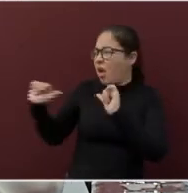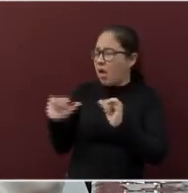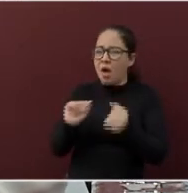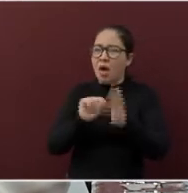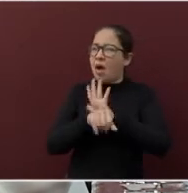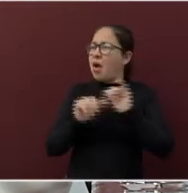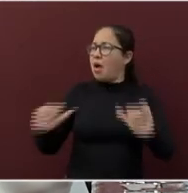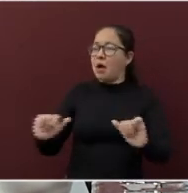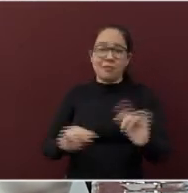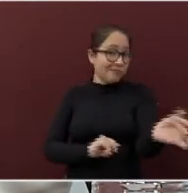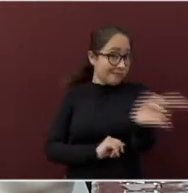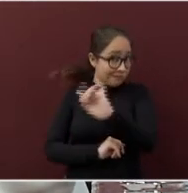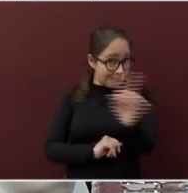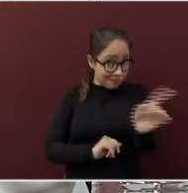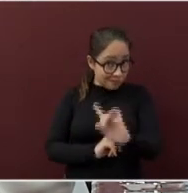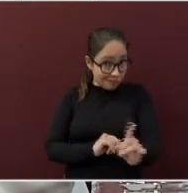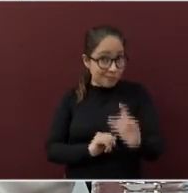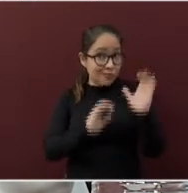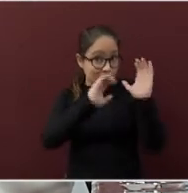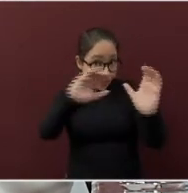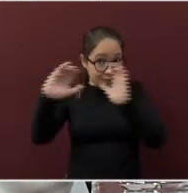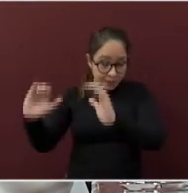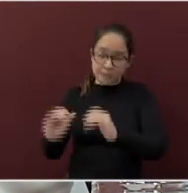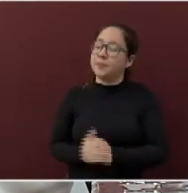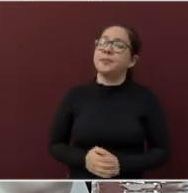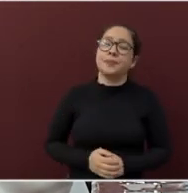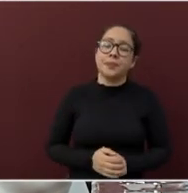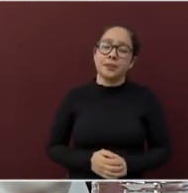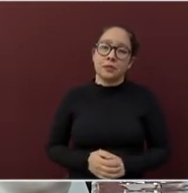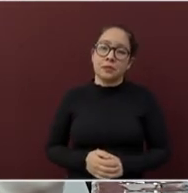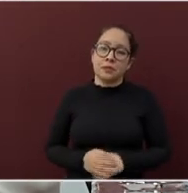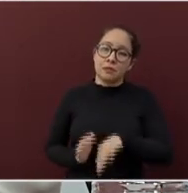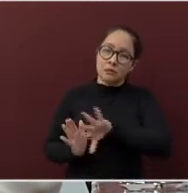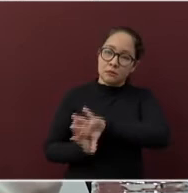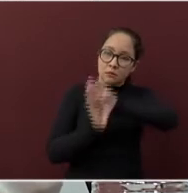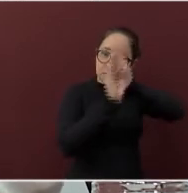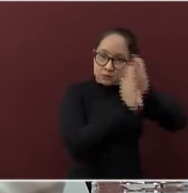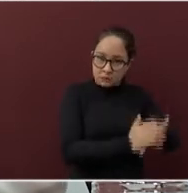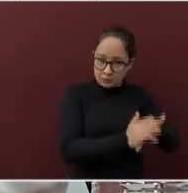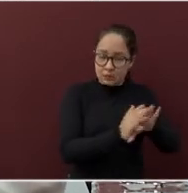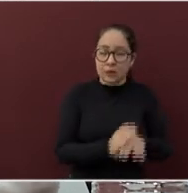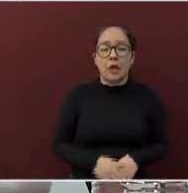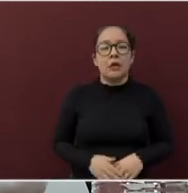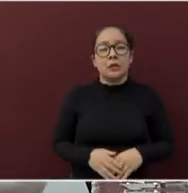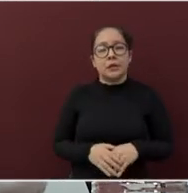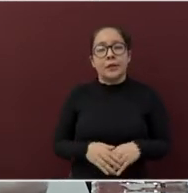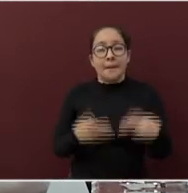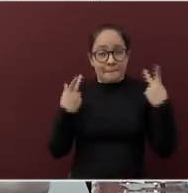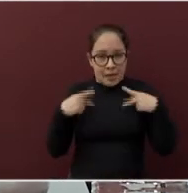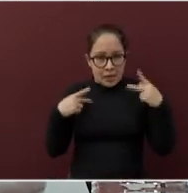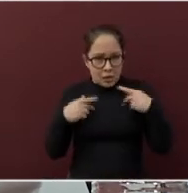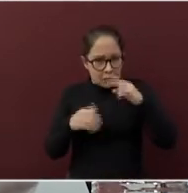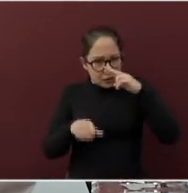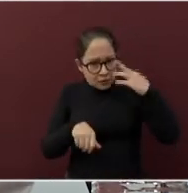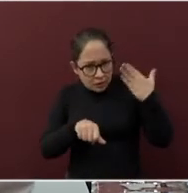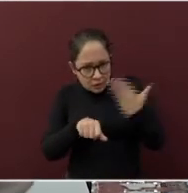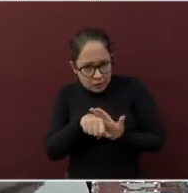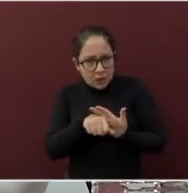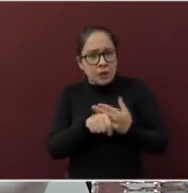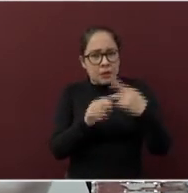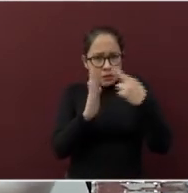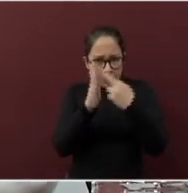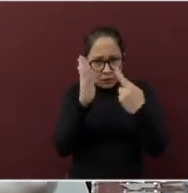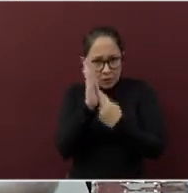por otra parte hay que felicitar a la gente que ha tomado con mucha responsabilidad las